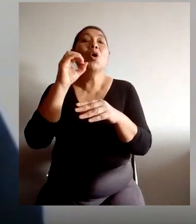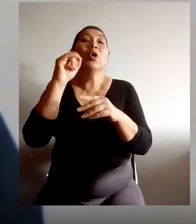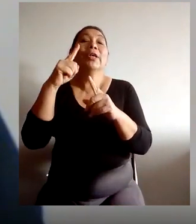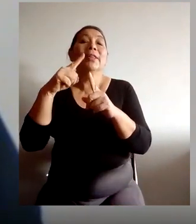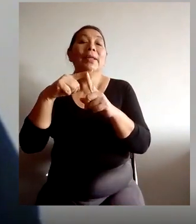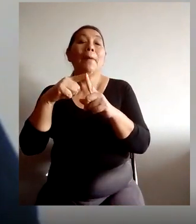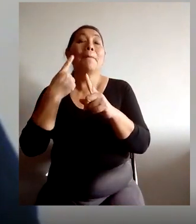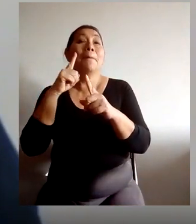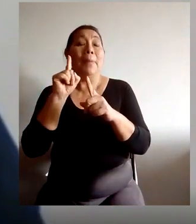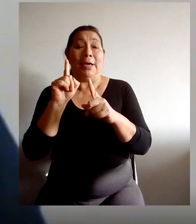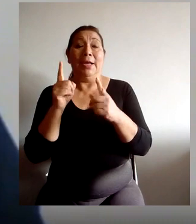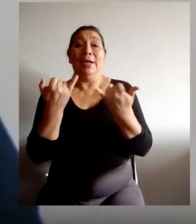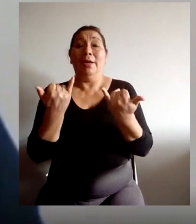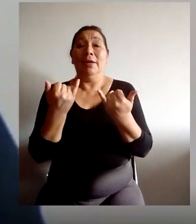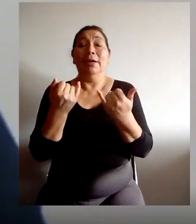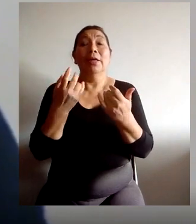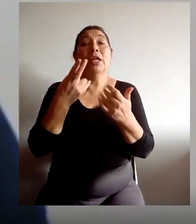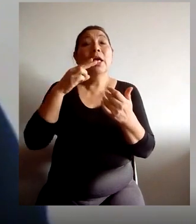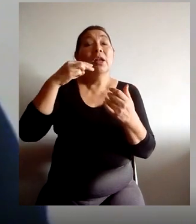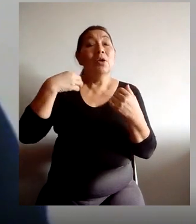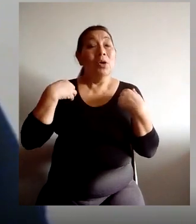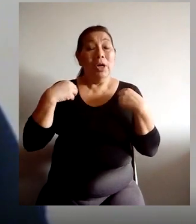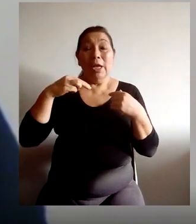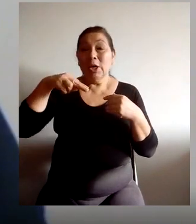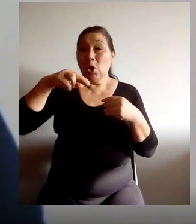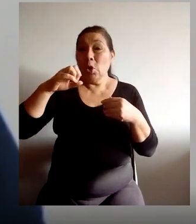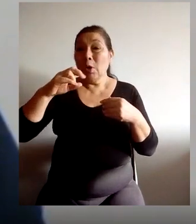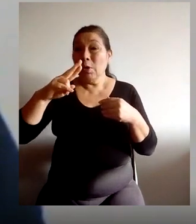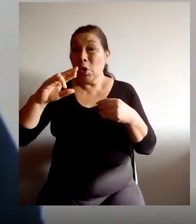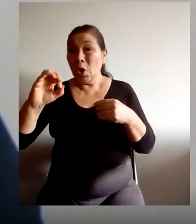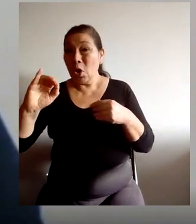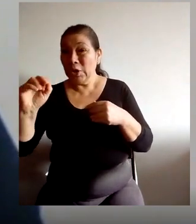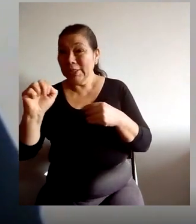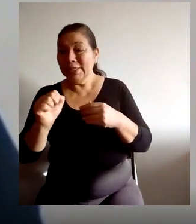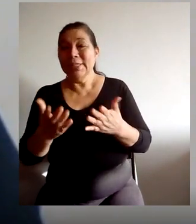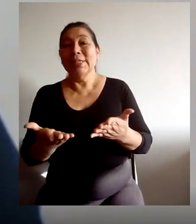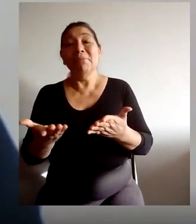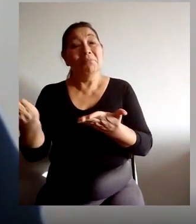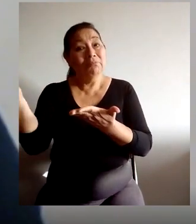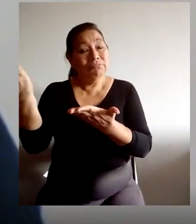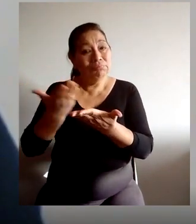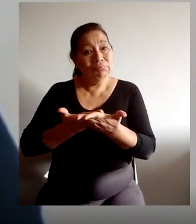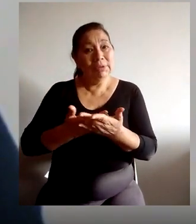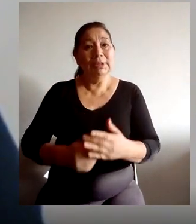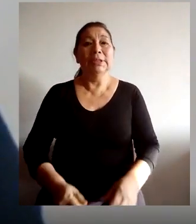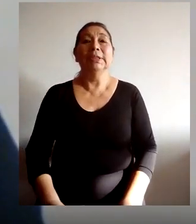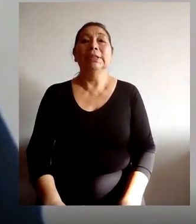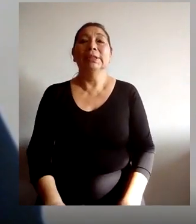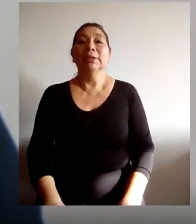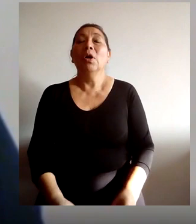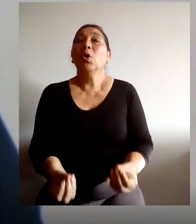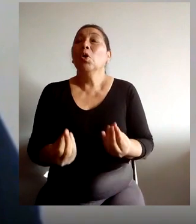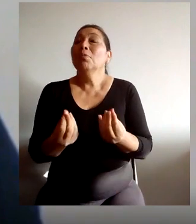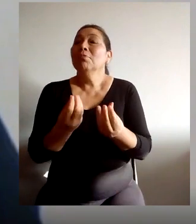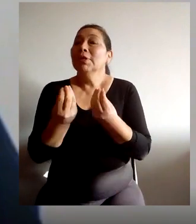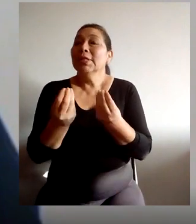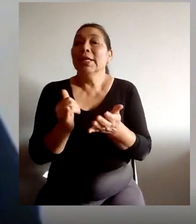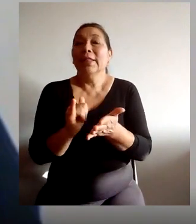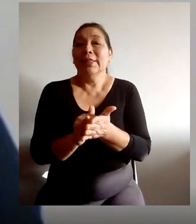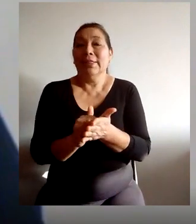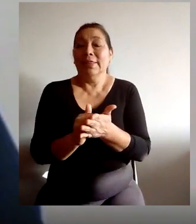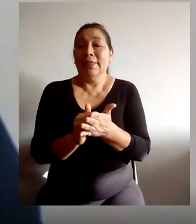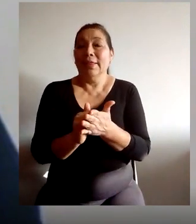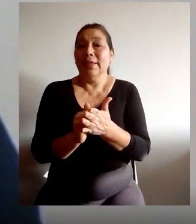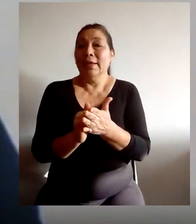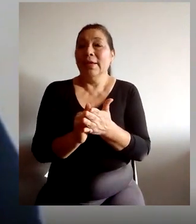emitió lineamientos. ¿Y cómo se diagnostica la neumoconiosis? La neumoconiosis no se diagnostica a